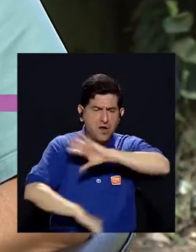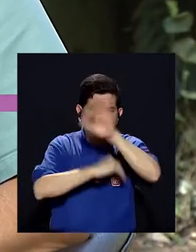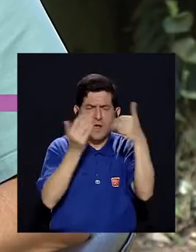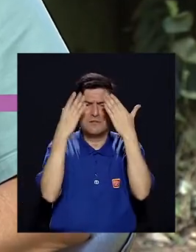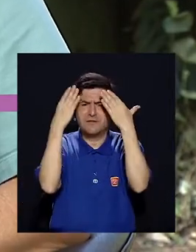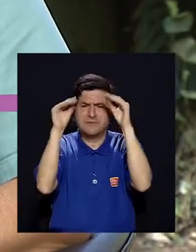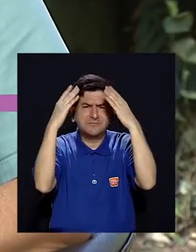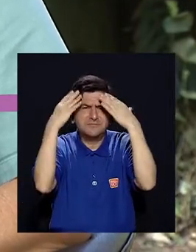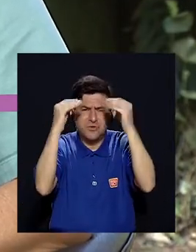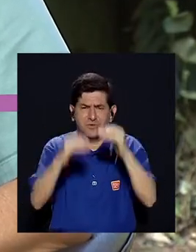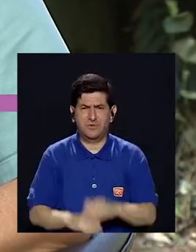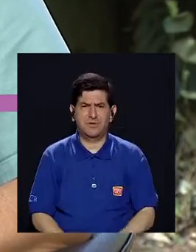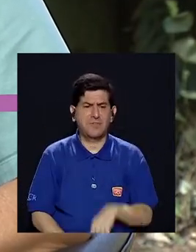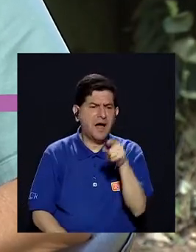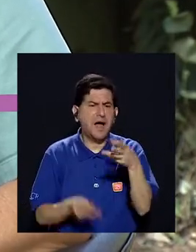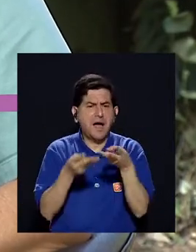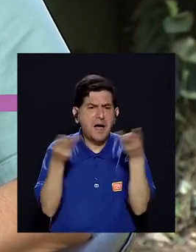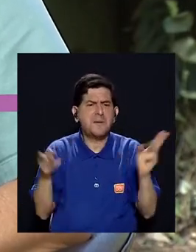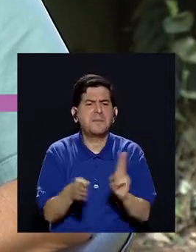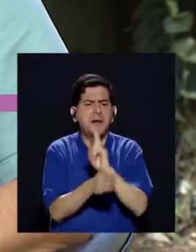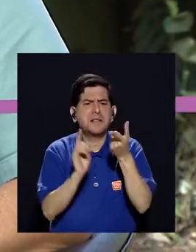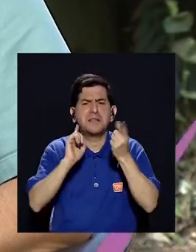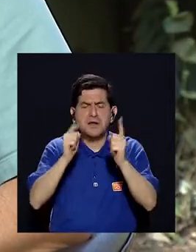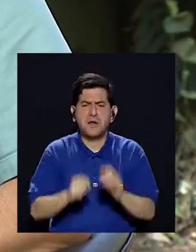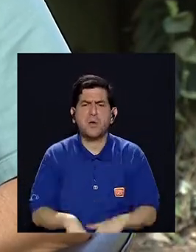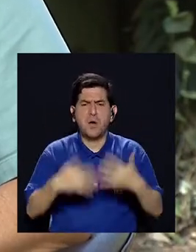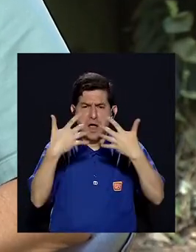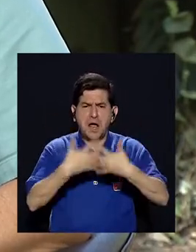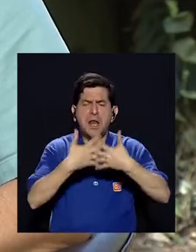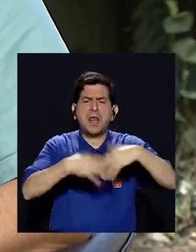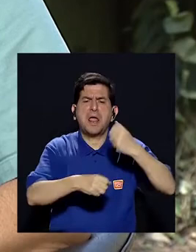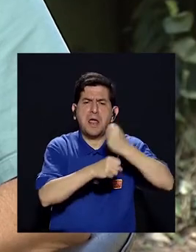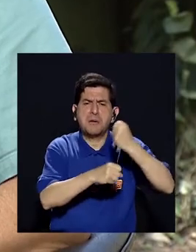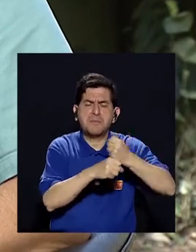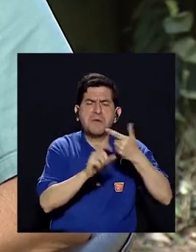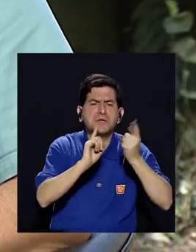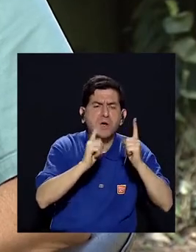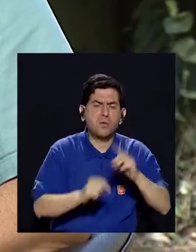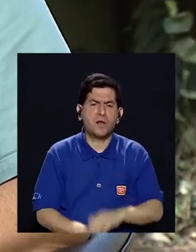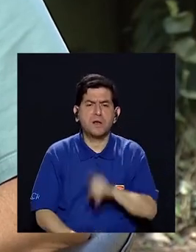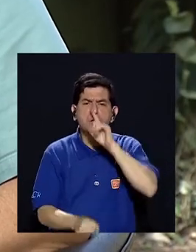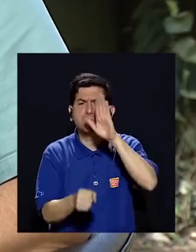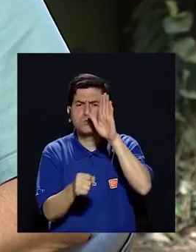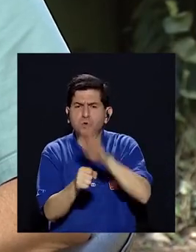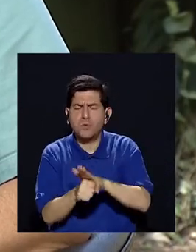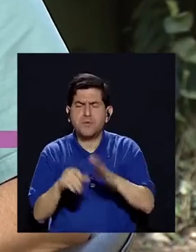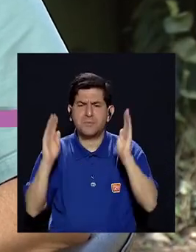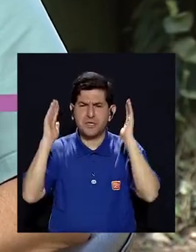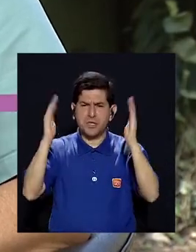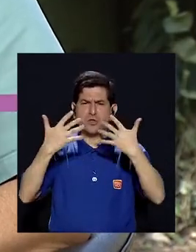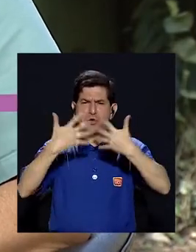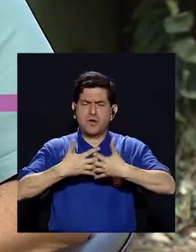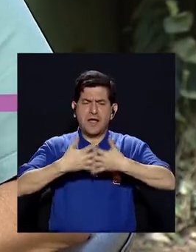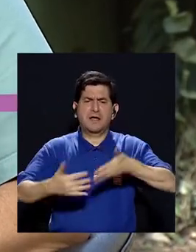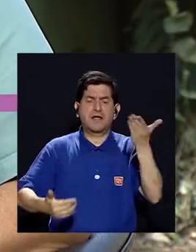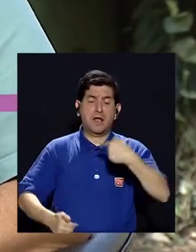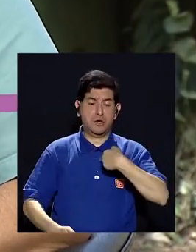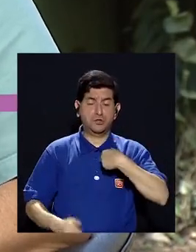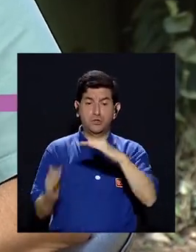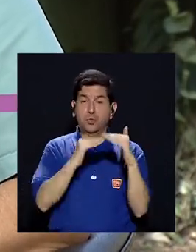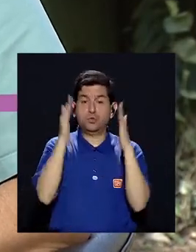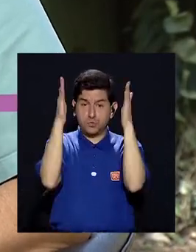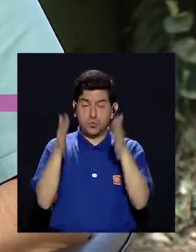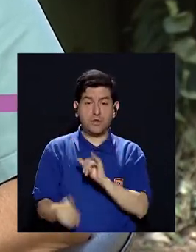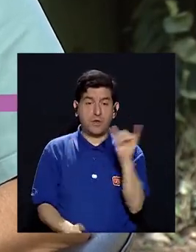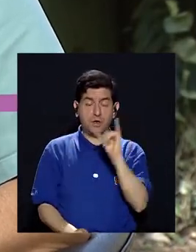encontrar toda la información de cuáles materiales utilizar, qué empresas están trabajando, a qué se han comprometido las grandes empresas. Inclusive yo como